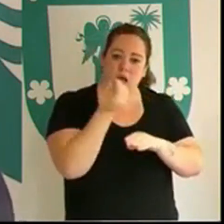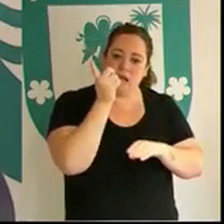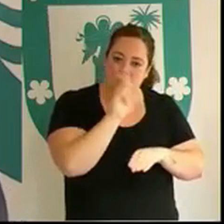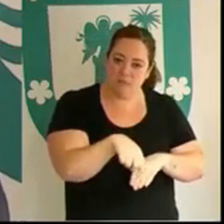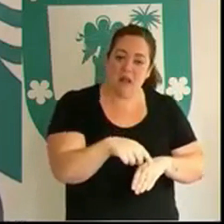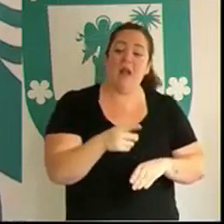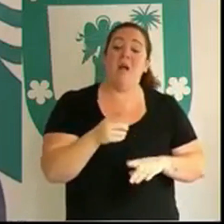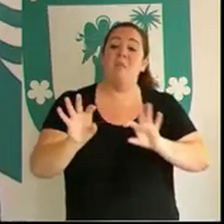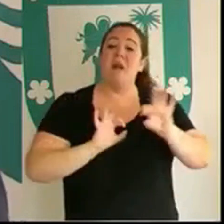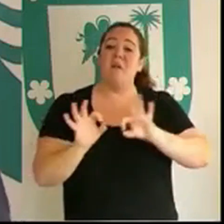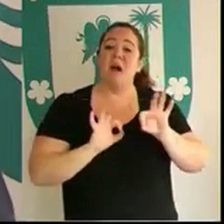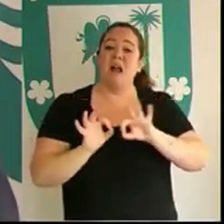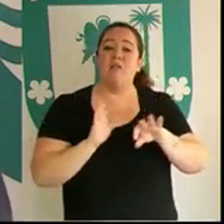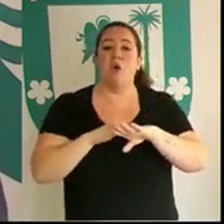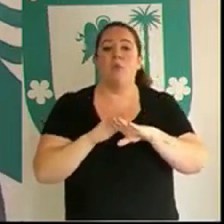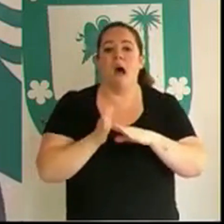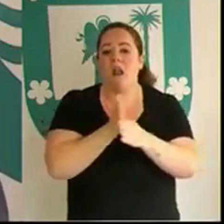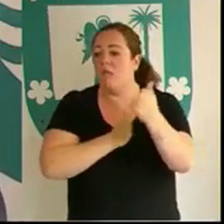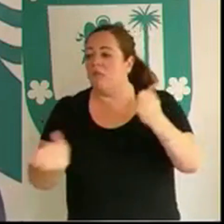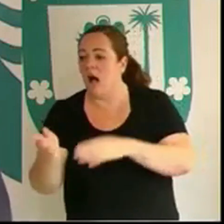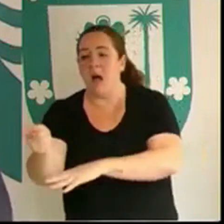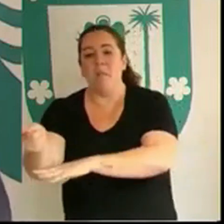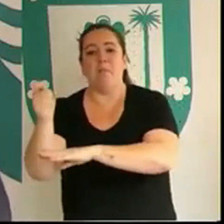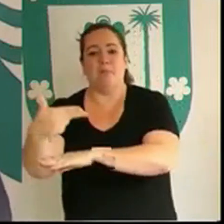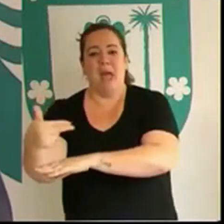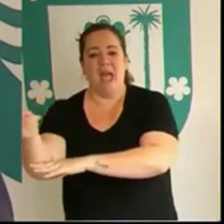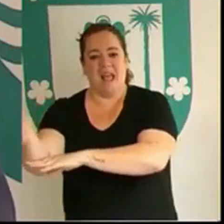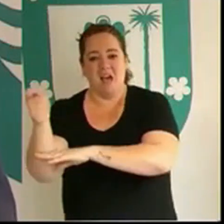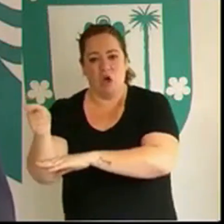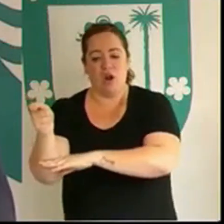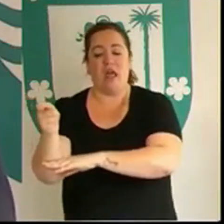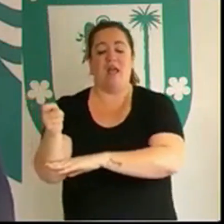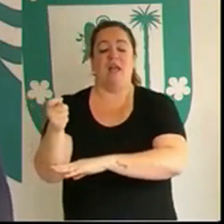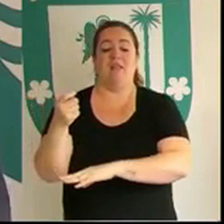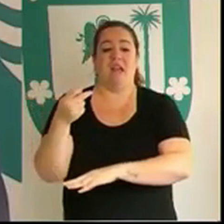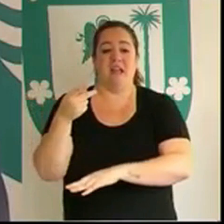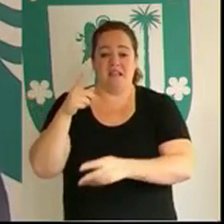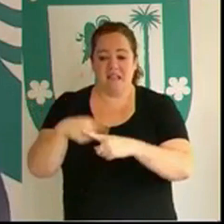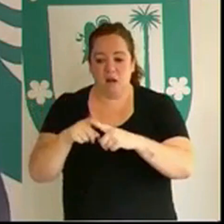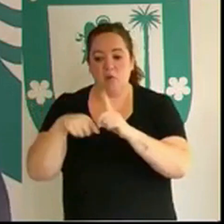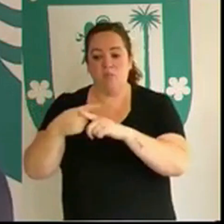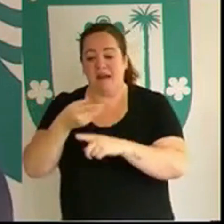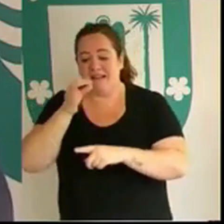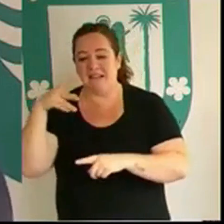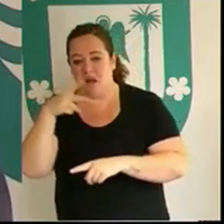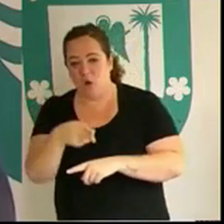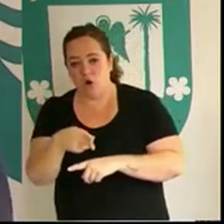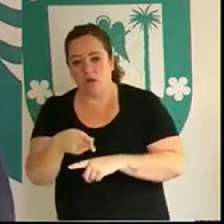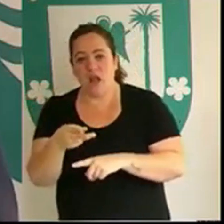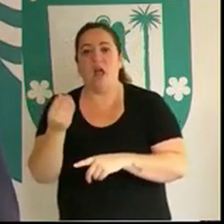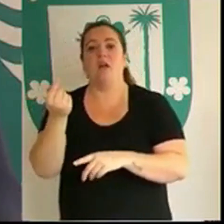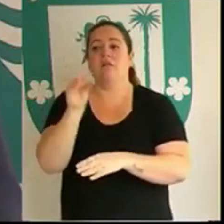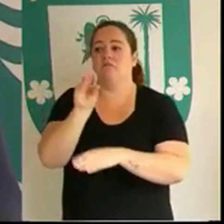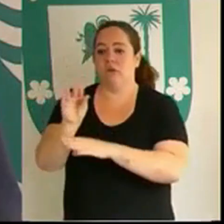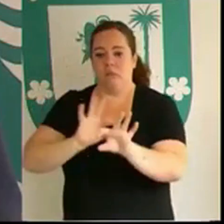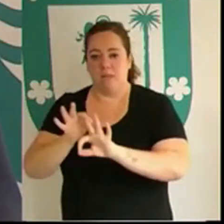también, para las cofradías de pescadores de Santa Cruz La Palma y de Tazacorte, y también para el sector de flor cortada, en especial